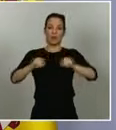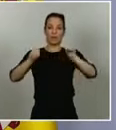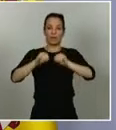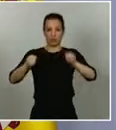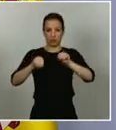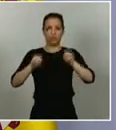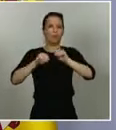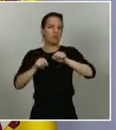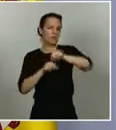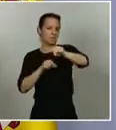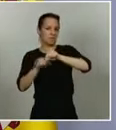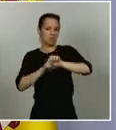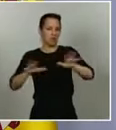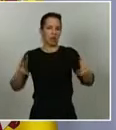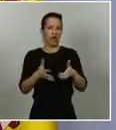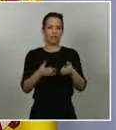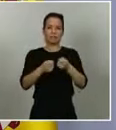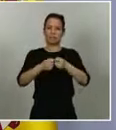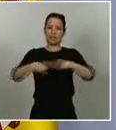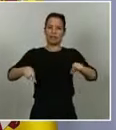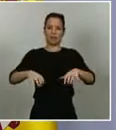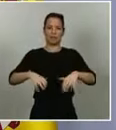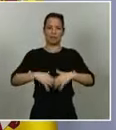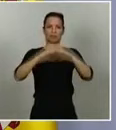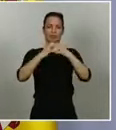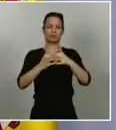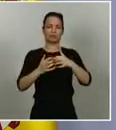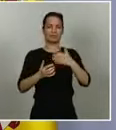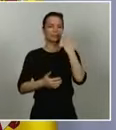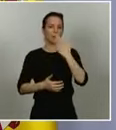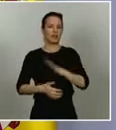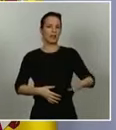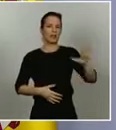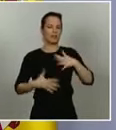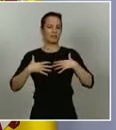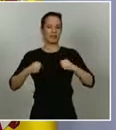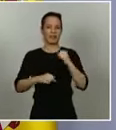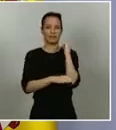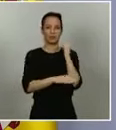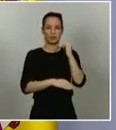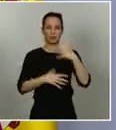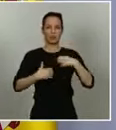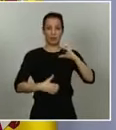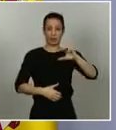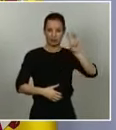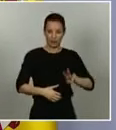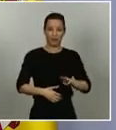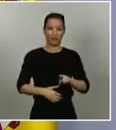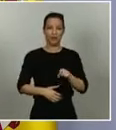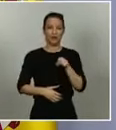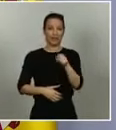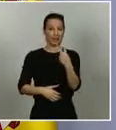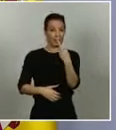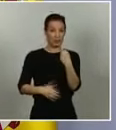online en una plataforma que se ha habilitado en la Escuela Nacional de Sanidad del Instituto de Salud Carlos III, en el que estos más de